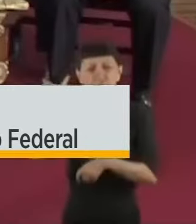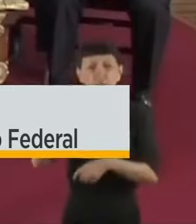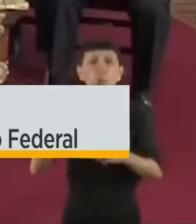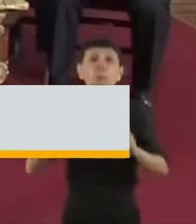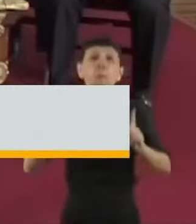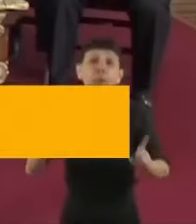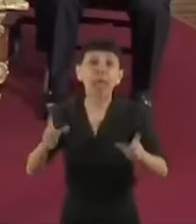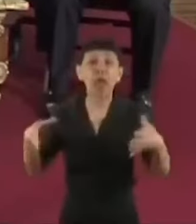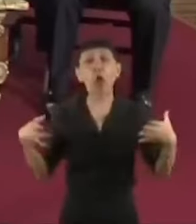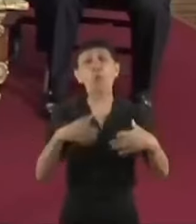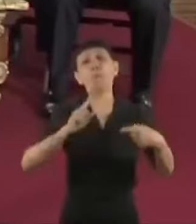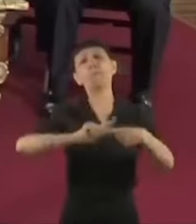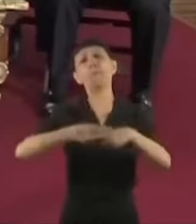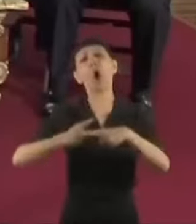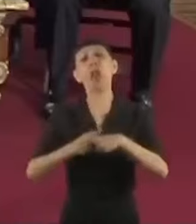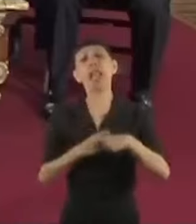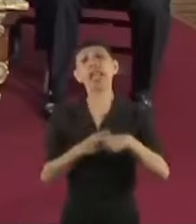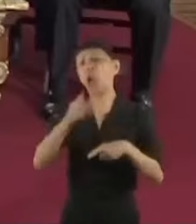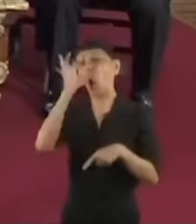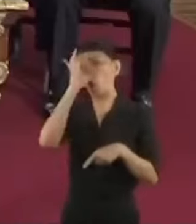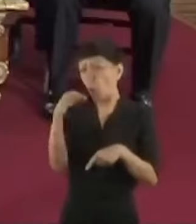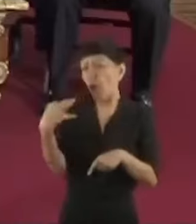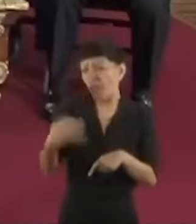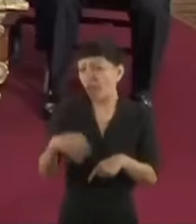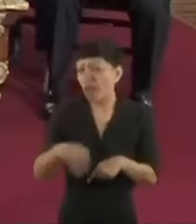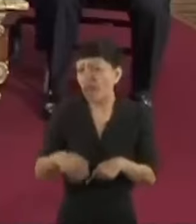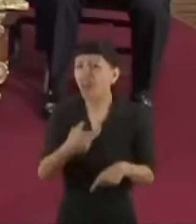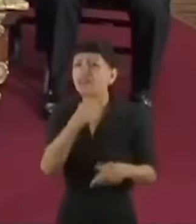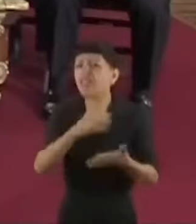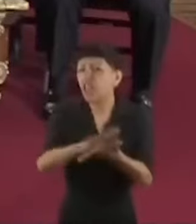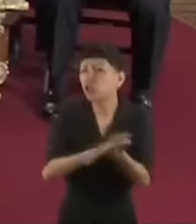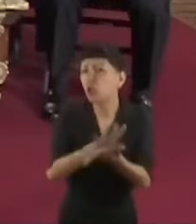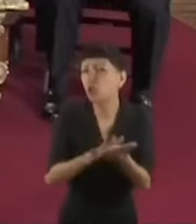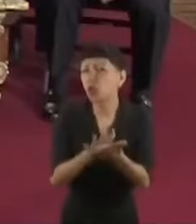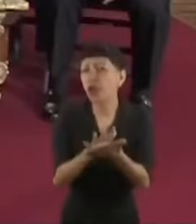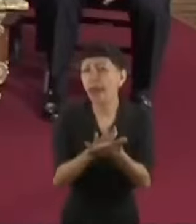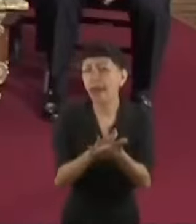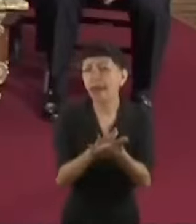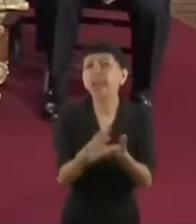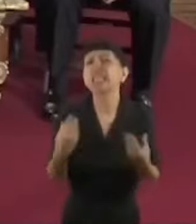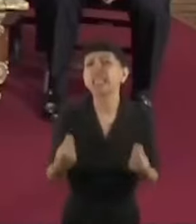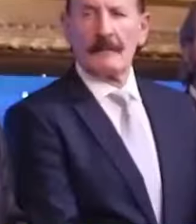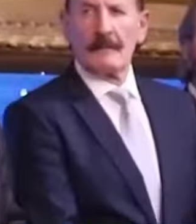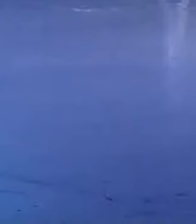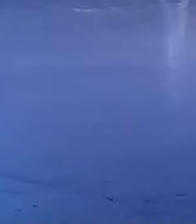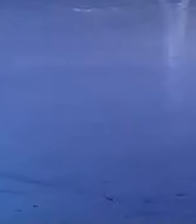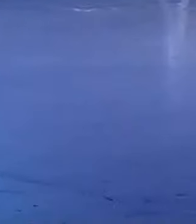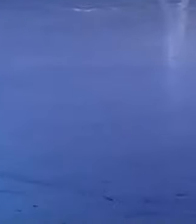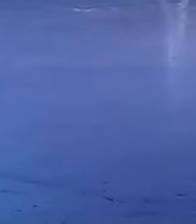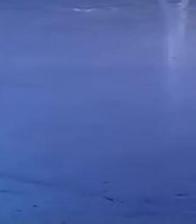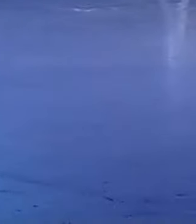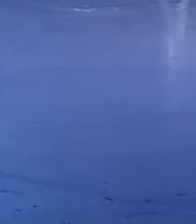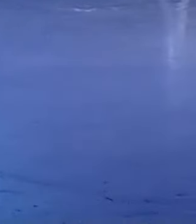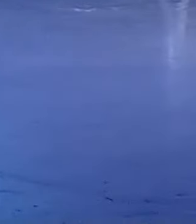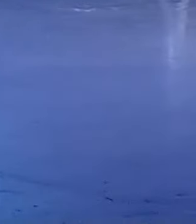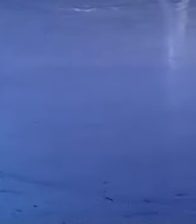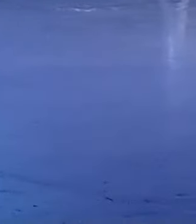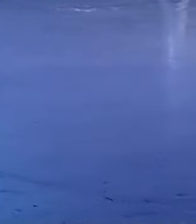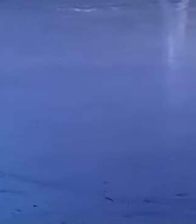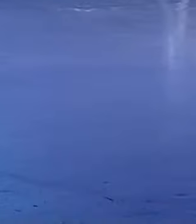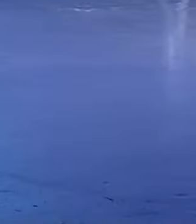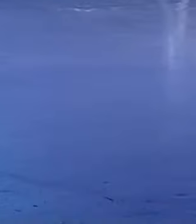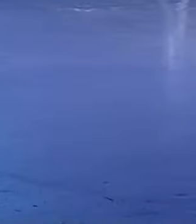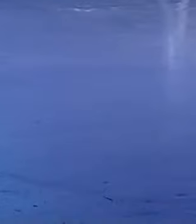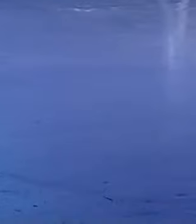No han querido atacar nunca la causa de nuestros problemas, han recurrido sistemáticamente a la deuda. Por otro lado, la Unión